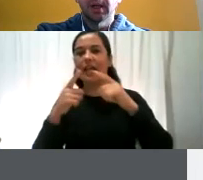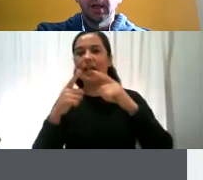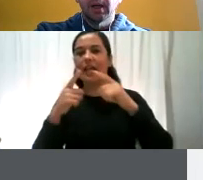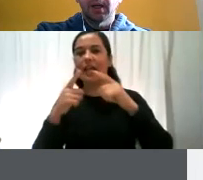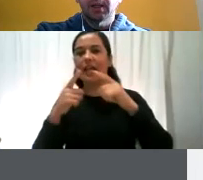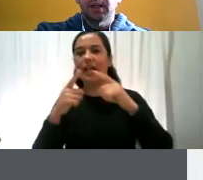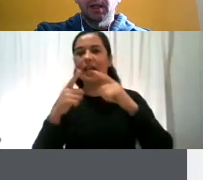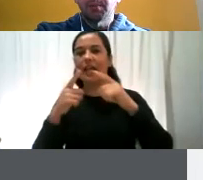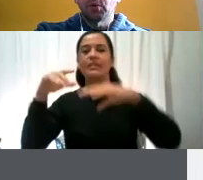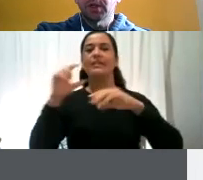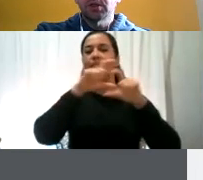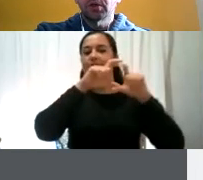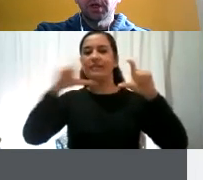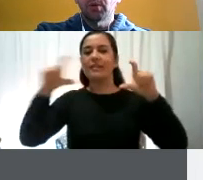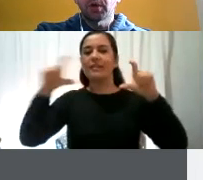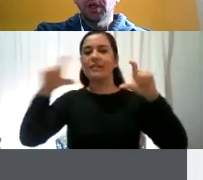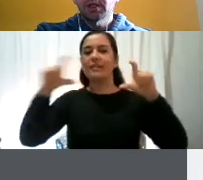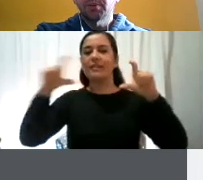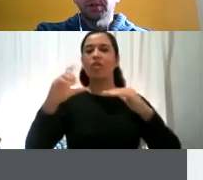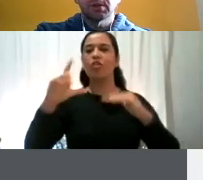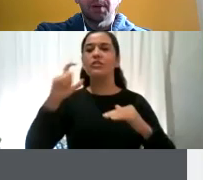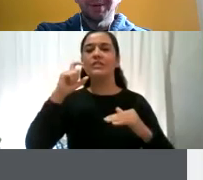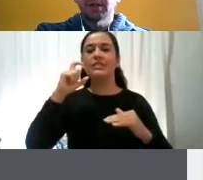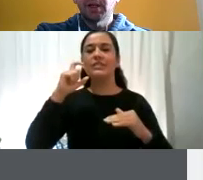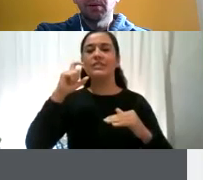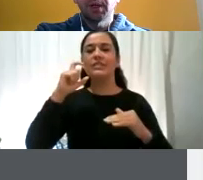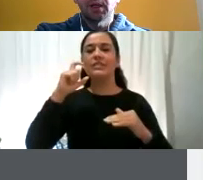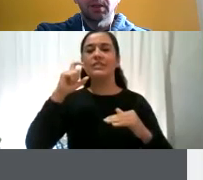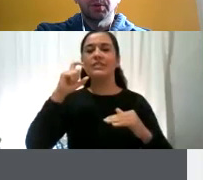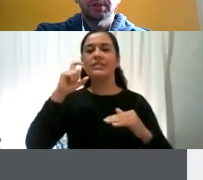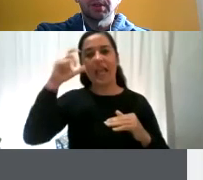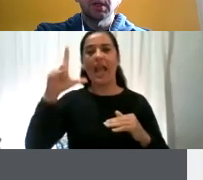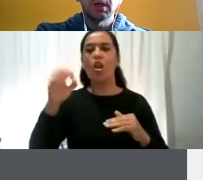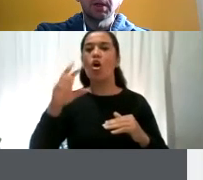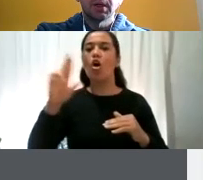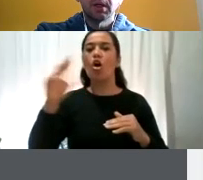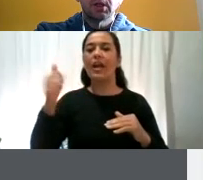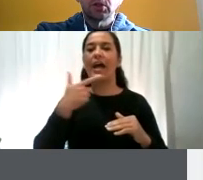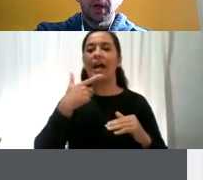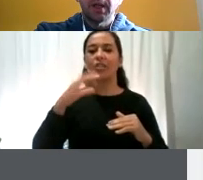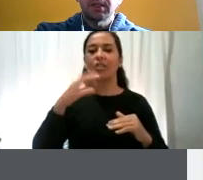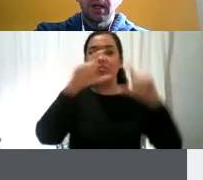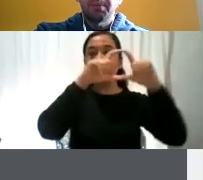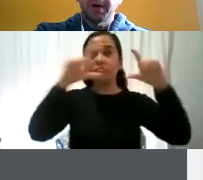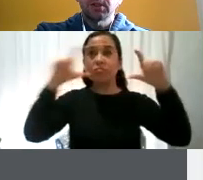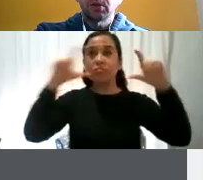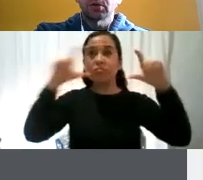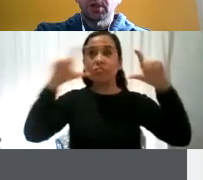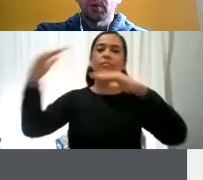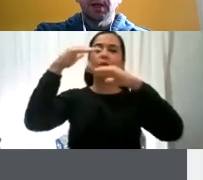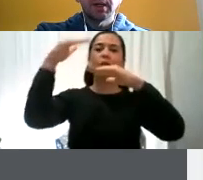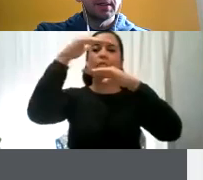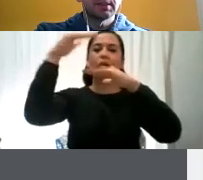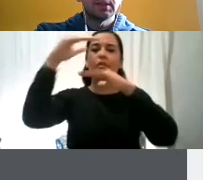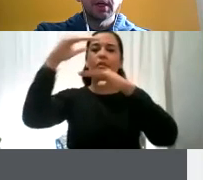oficinas, la modulación que uno quiera, se puede hacer una planta libre y después se organiza el espacio